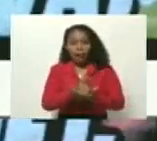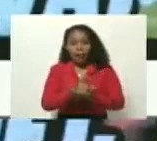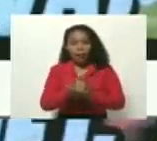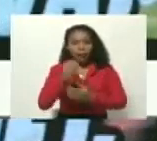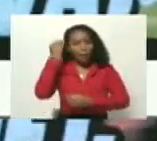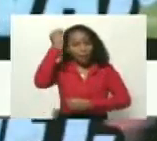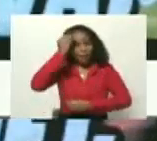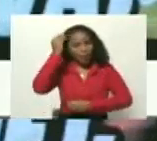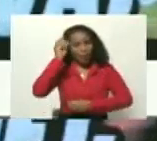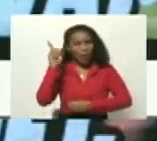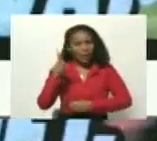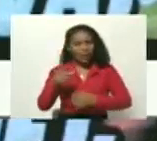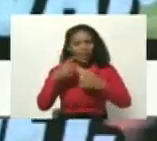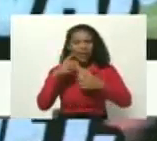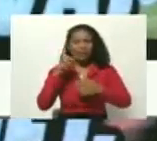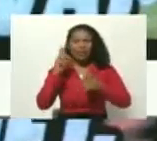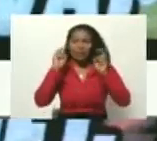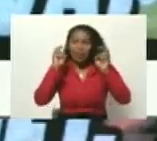político.